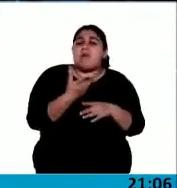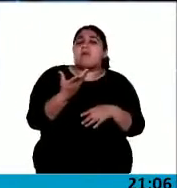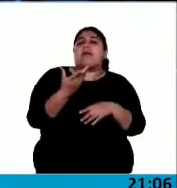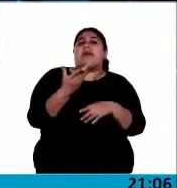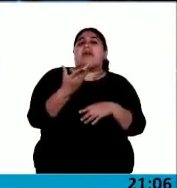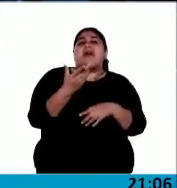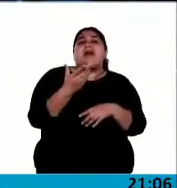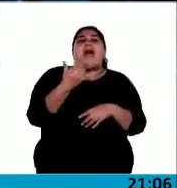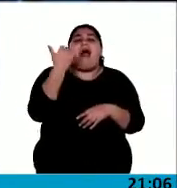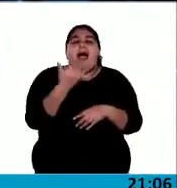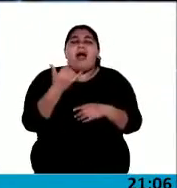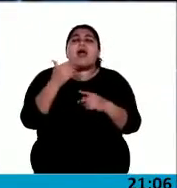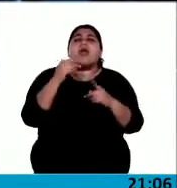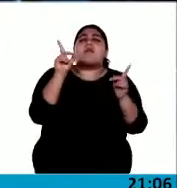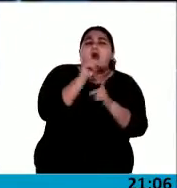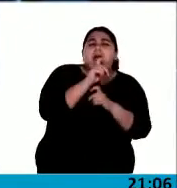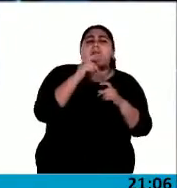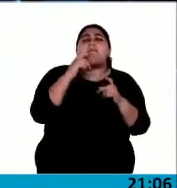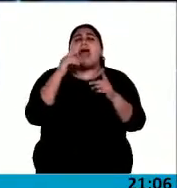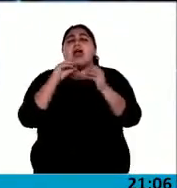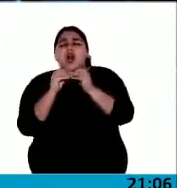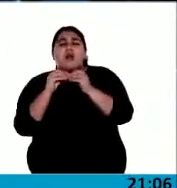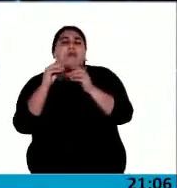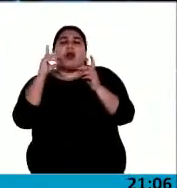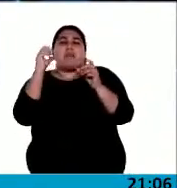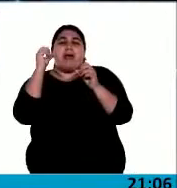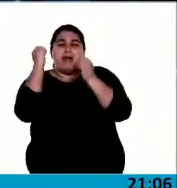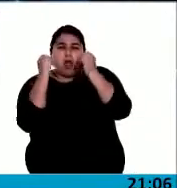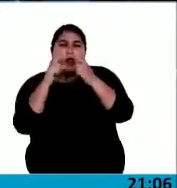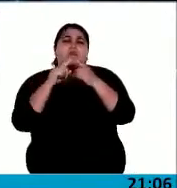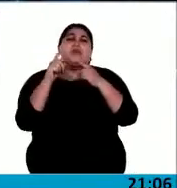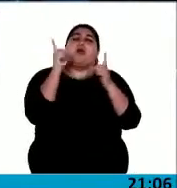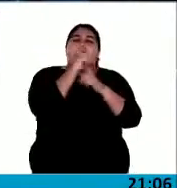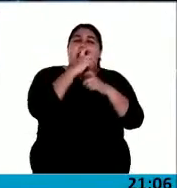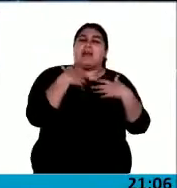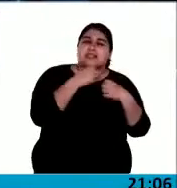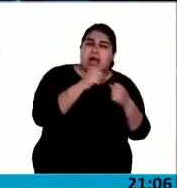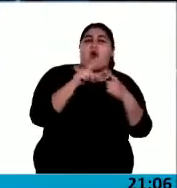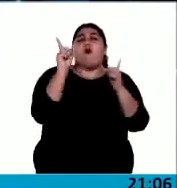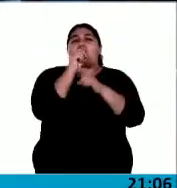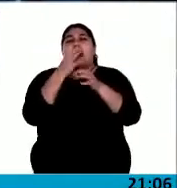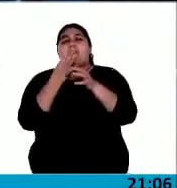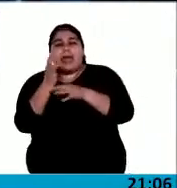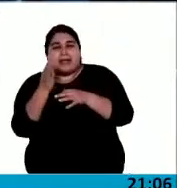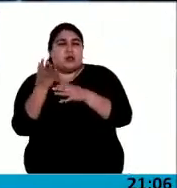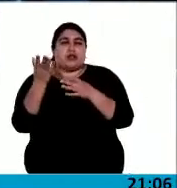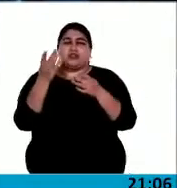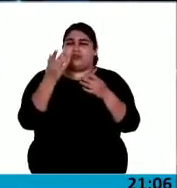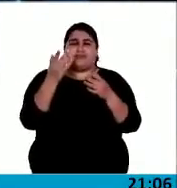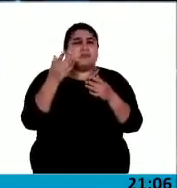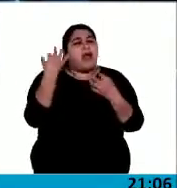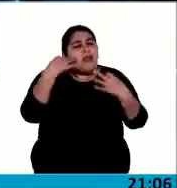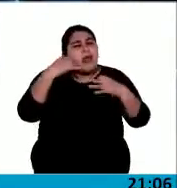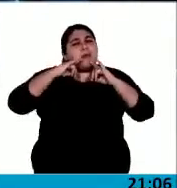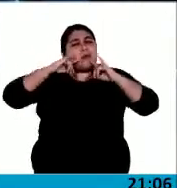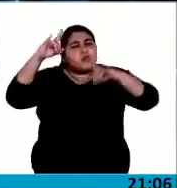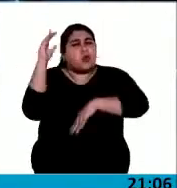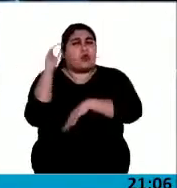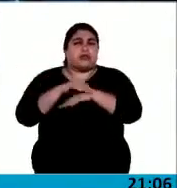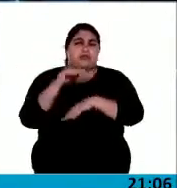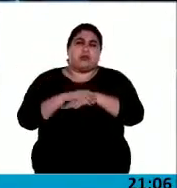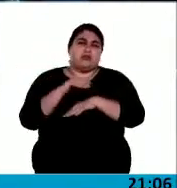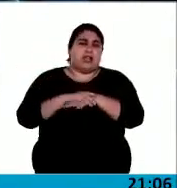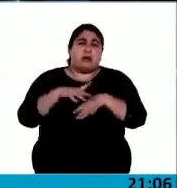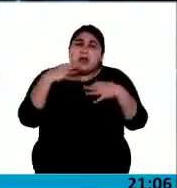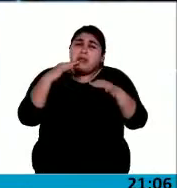descalabro económico, de salud, en el descalabro educativo. Claro, la culpa es de la oposición. Hay que hacerse cargo, señor presidente. Hay